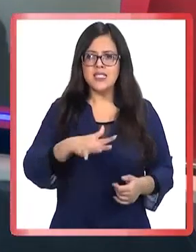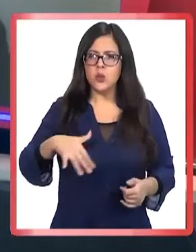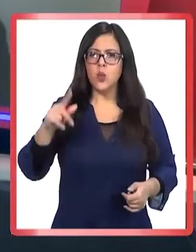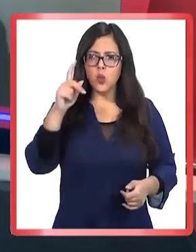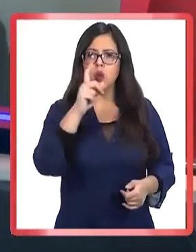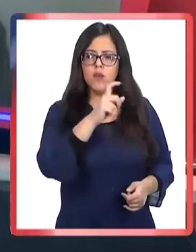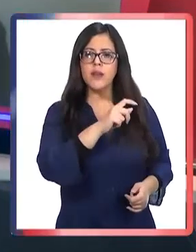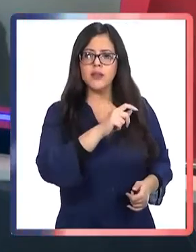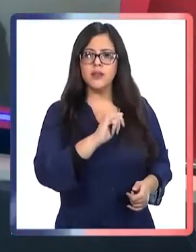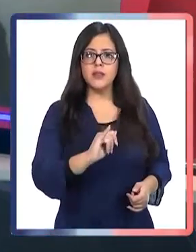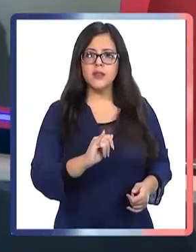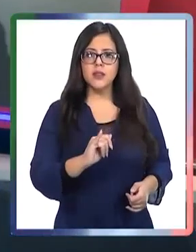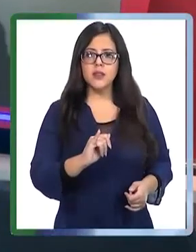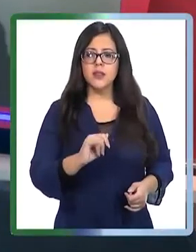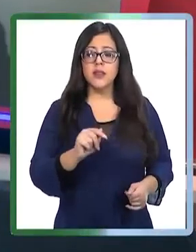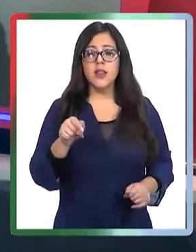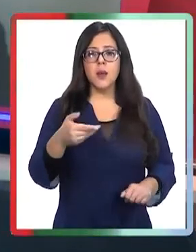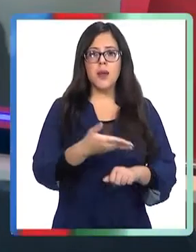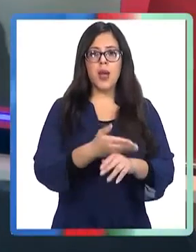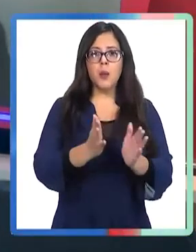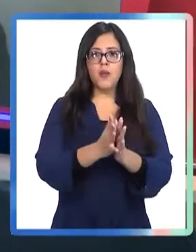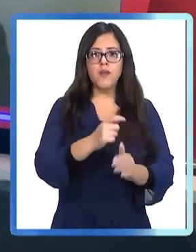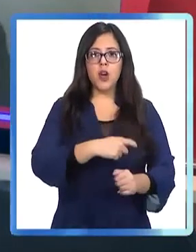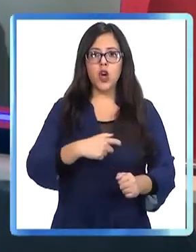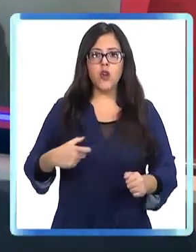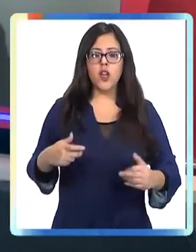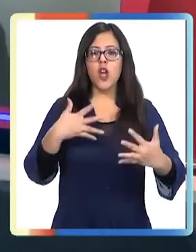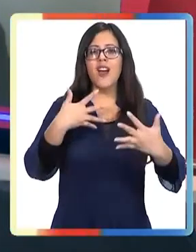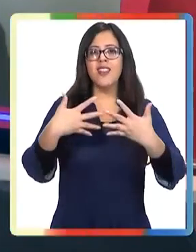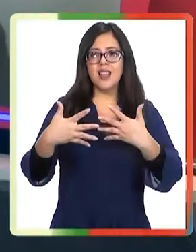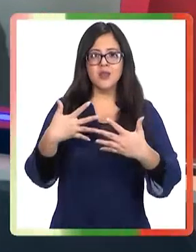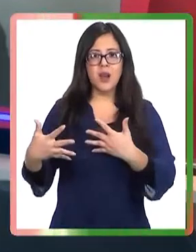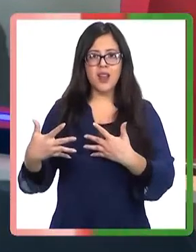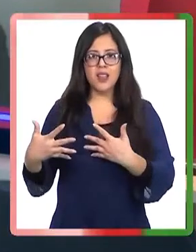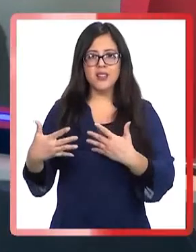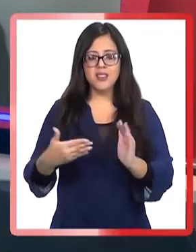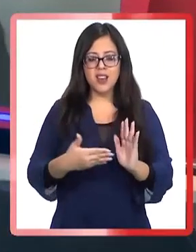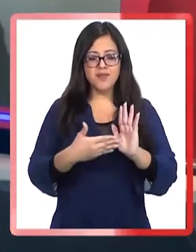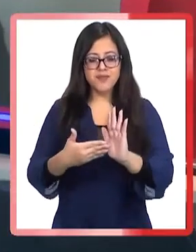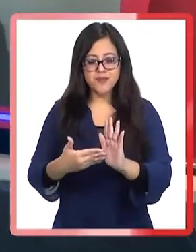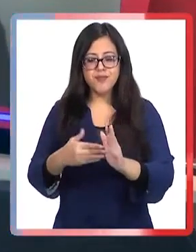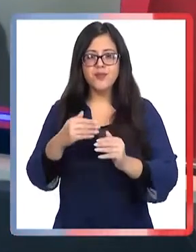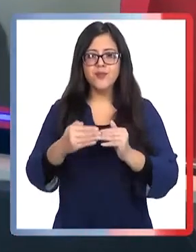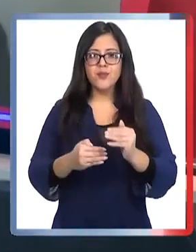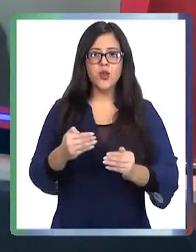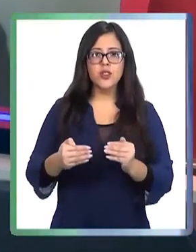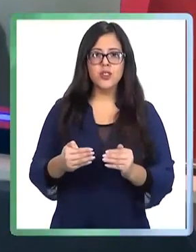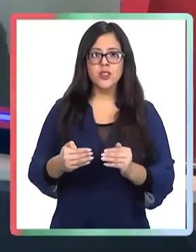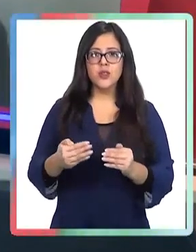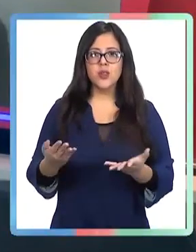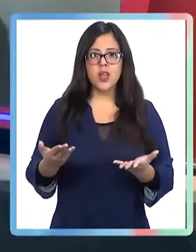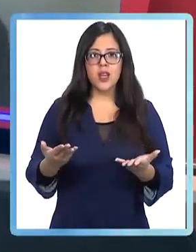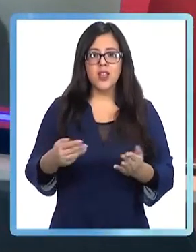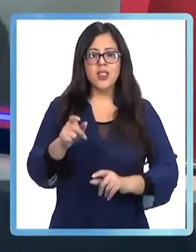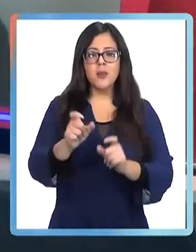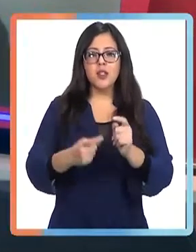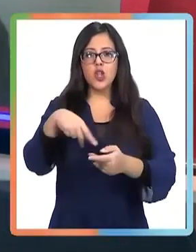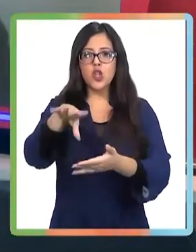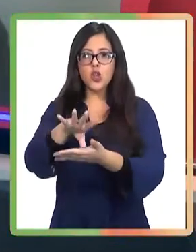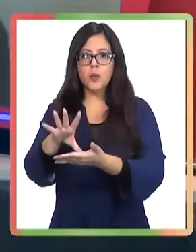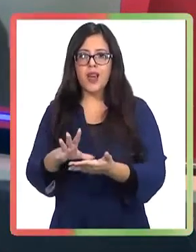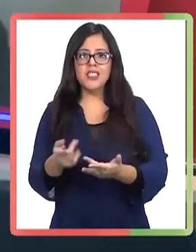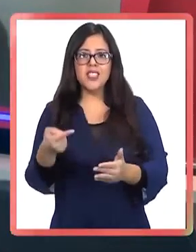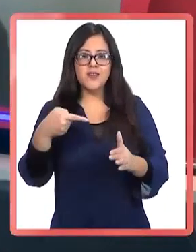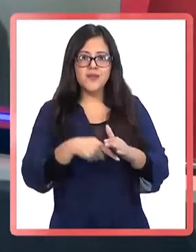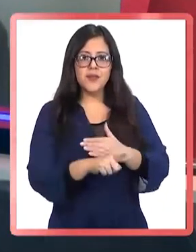una situación compleja, que lo que pedimos al gobierno es transparentar todo el proceso de ingreso de